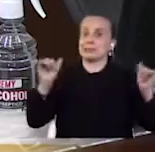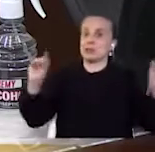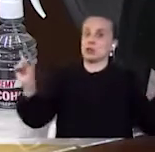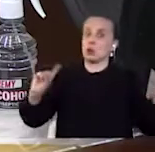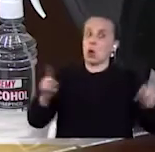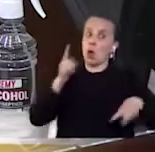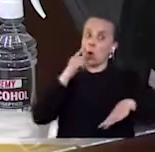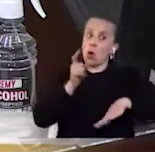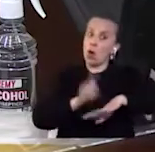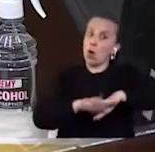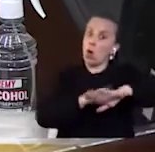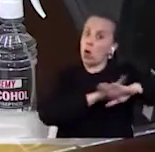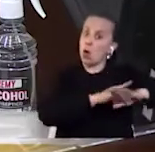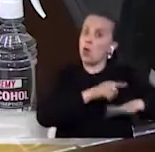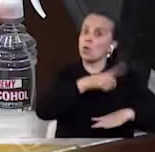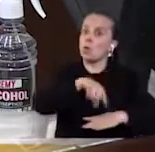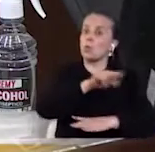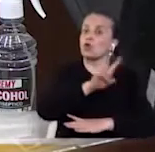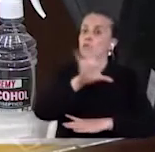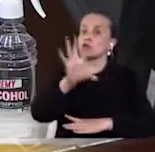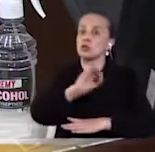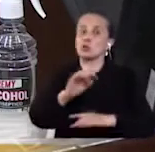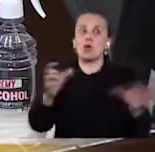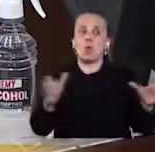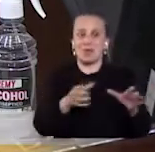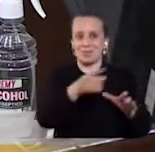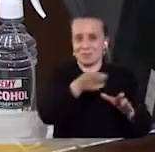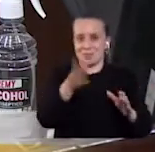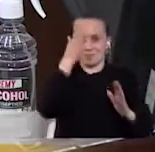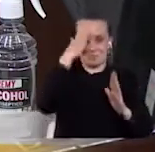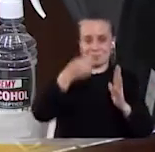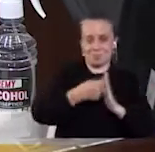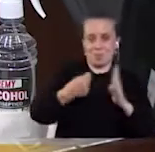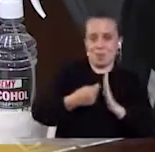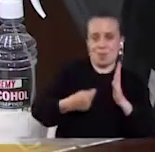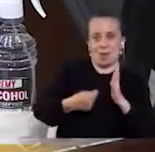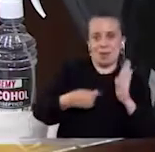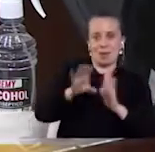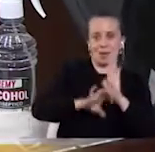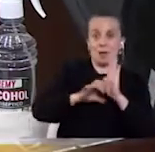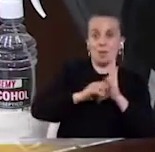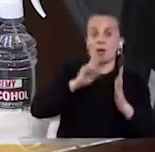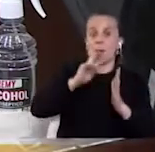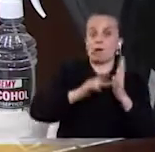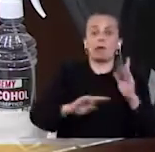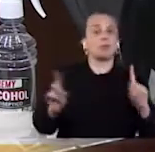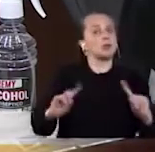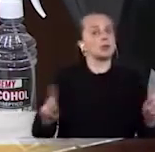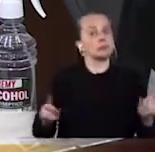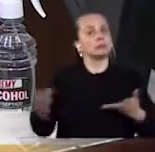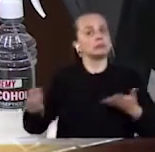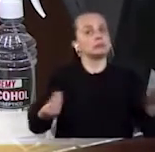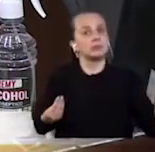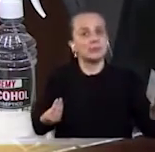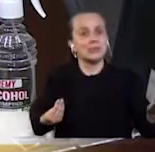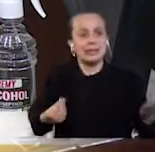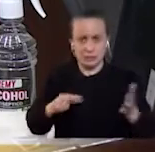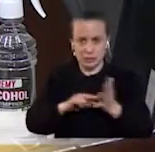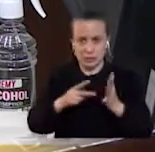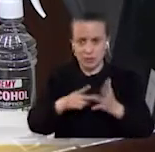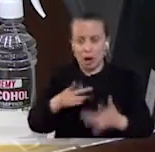las 250 exenciones que están en el estatuto tributario. Eso no es